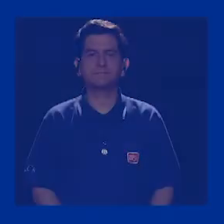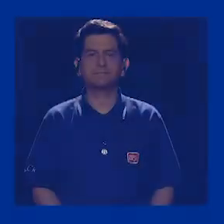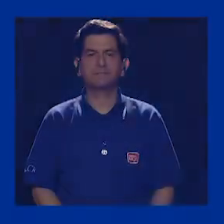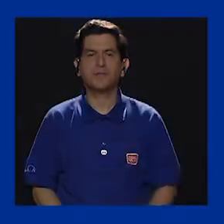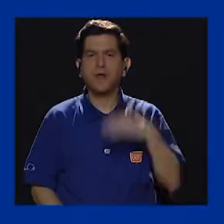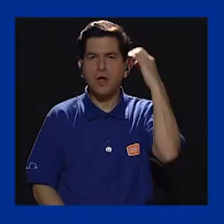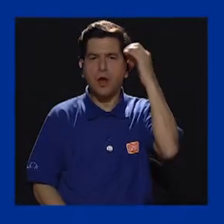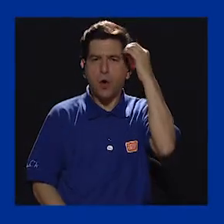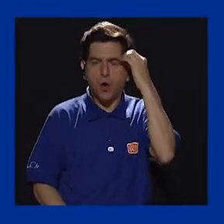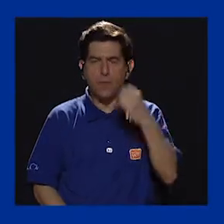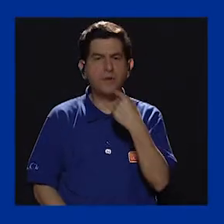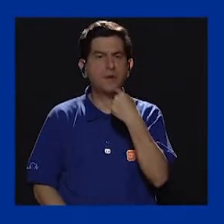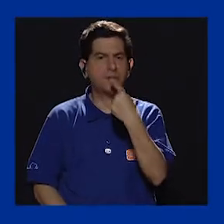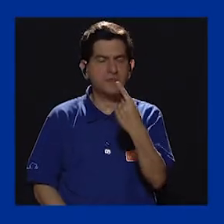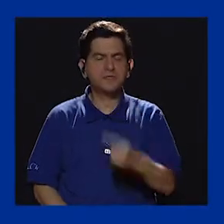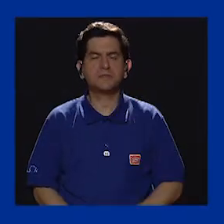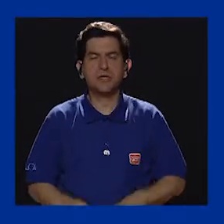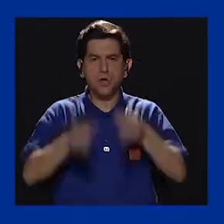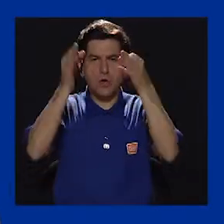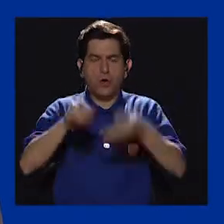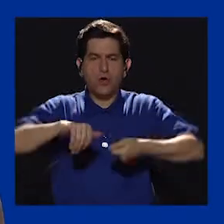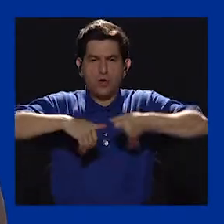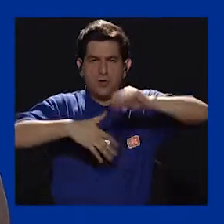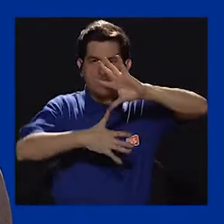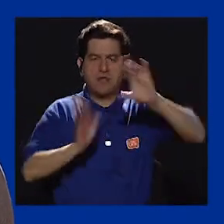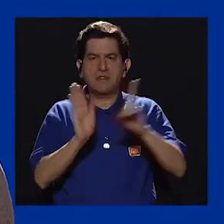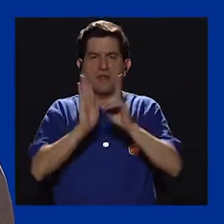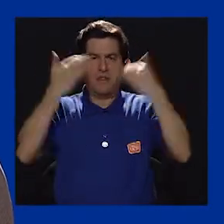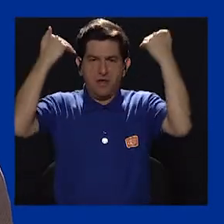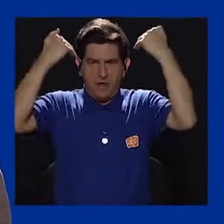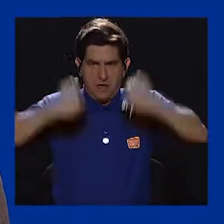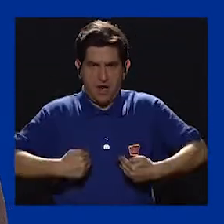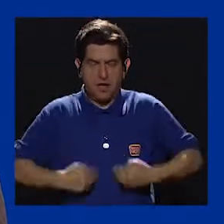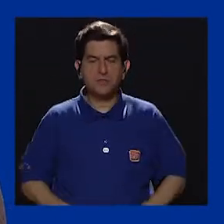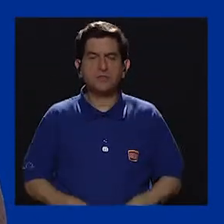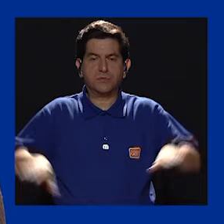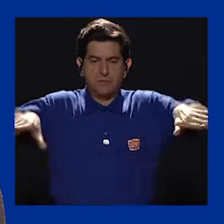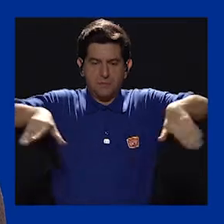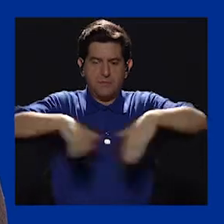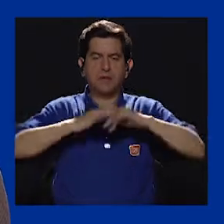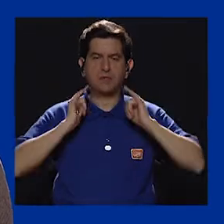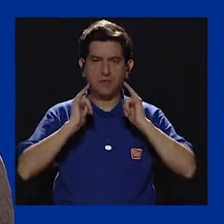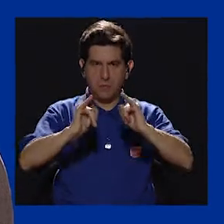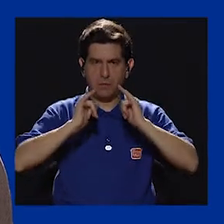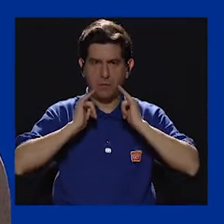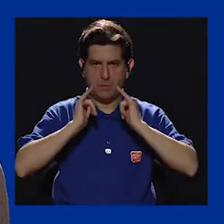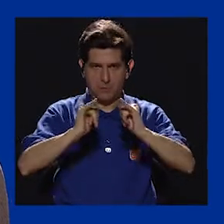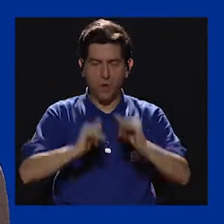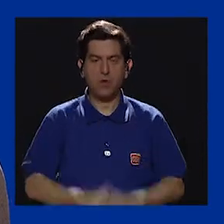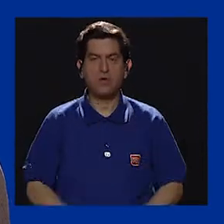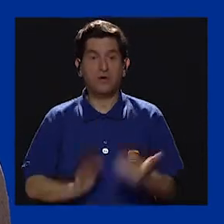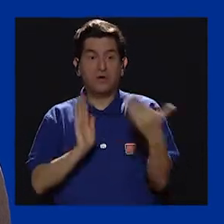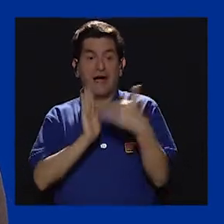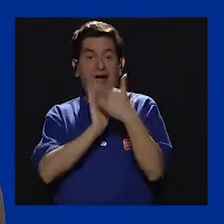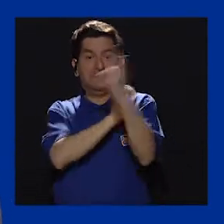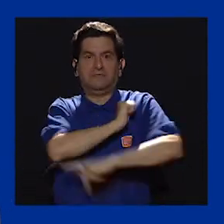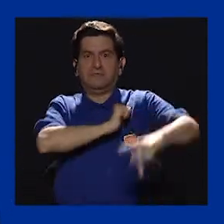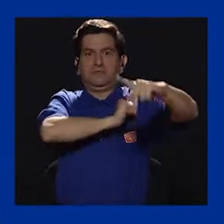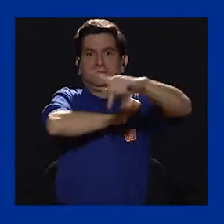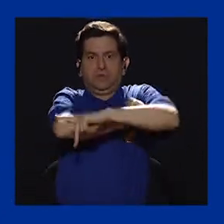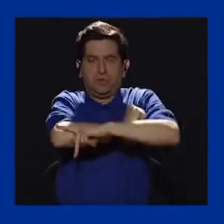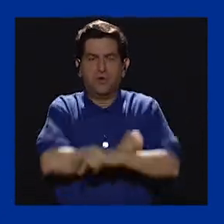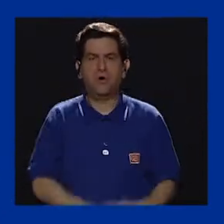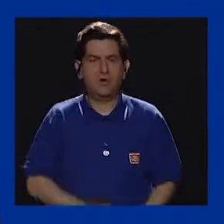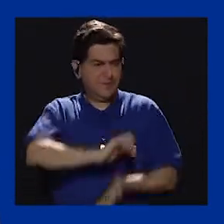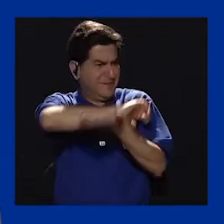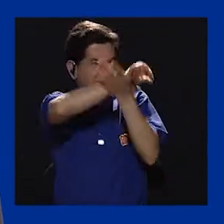La opinión emitida por la Corte Interamericana de Derechos Humanos sobre el matrimonio igualitario sacudió el país y le dio